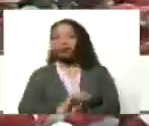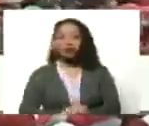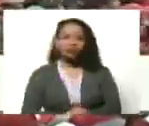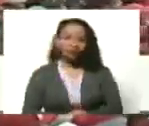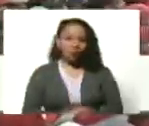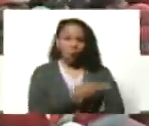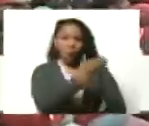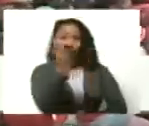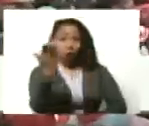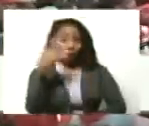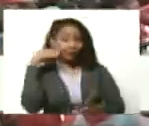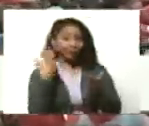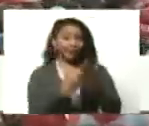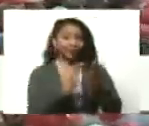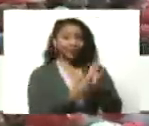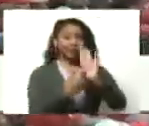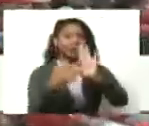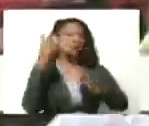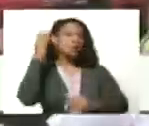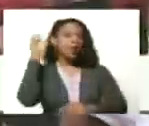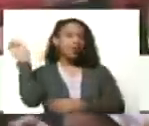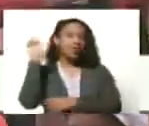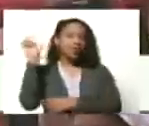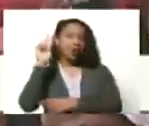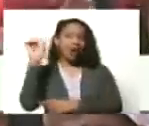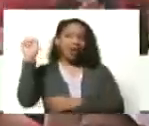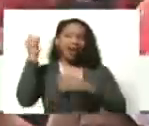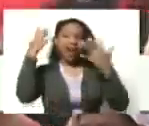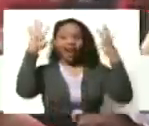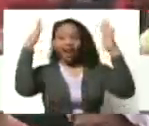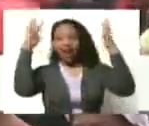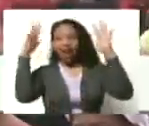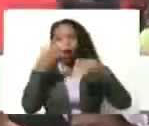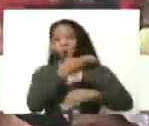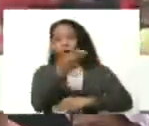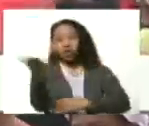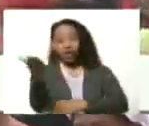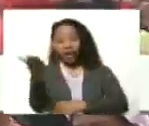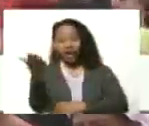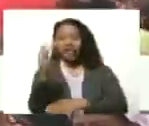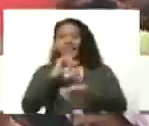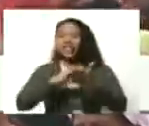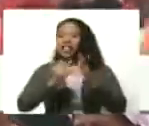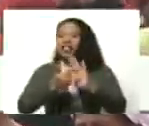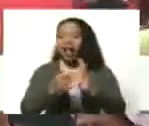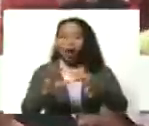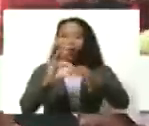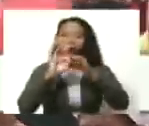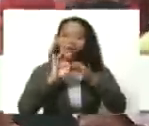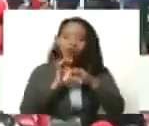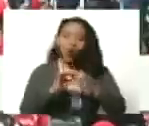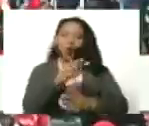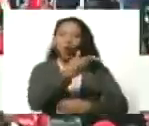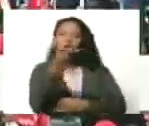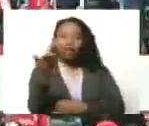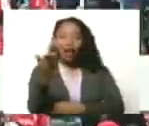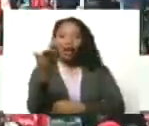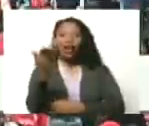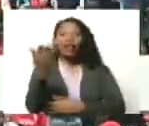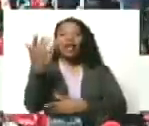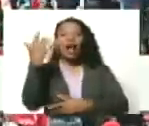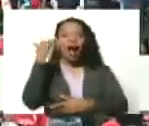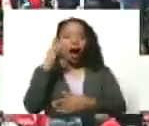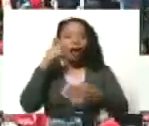Ustedes son garantía de triunfo, mujeres venezolanas. Ustedes son garantía de unidad. Ustedes son garantía de lealtad,